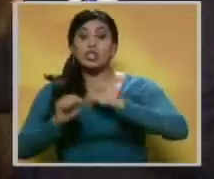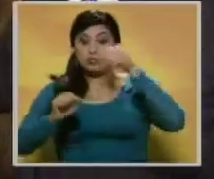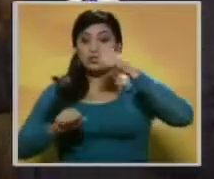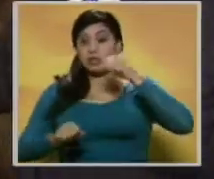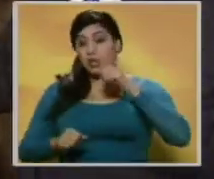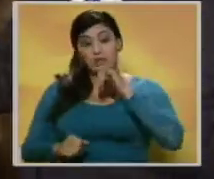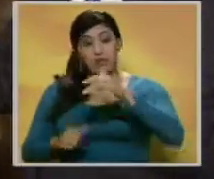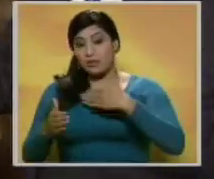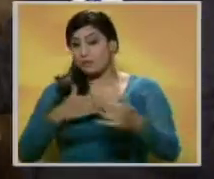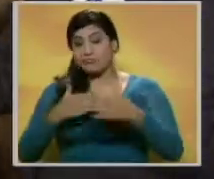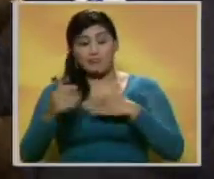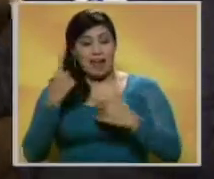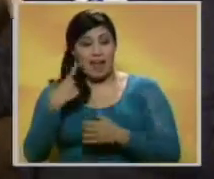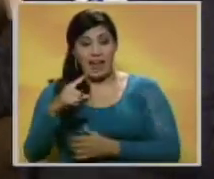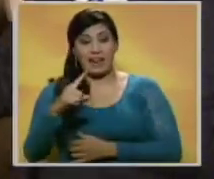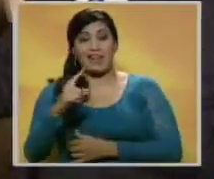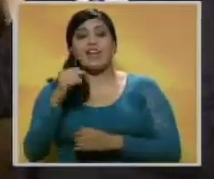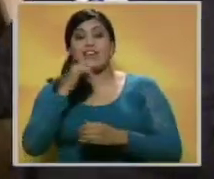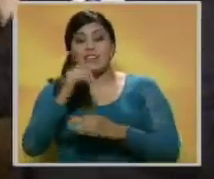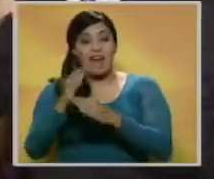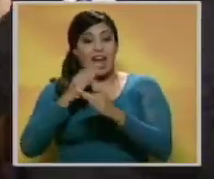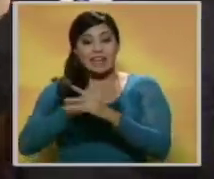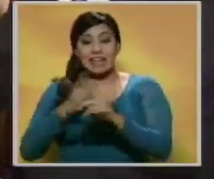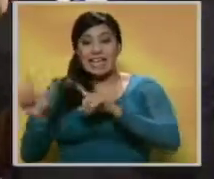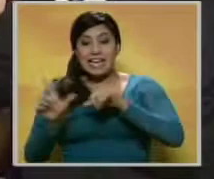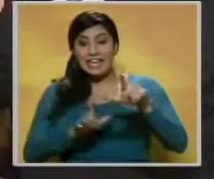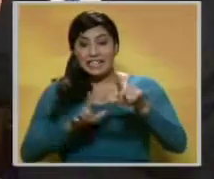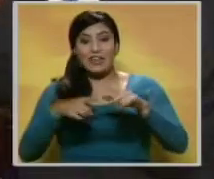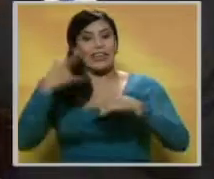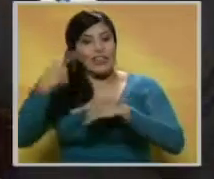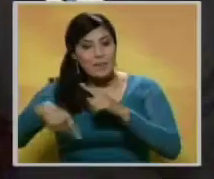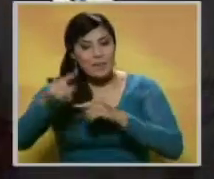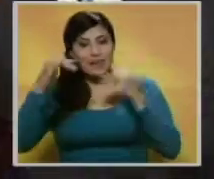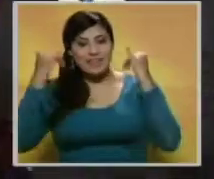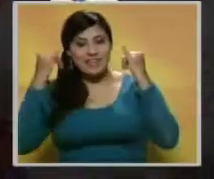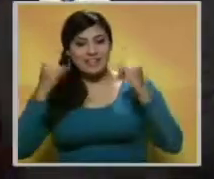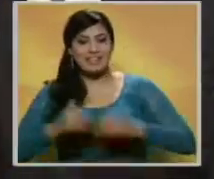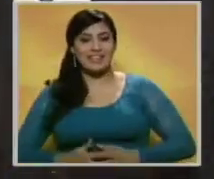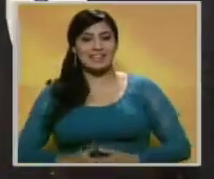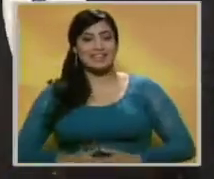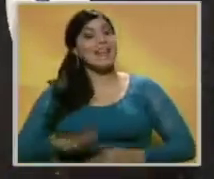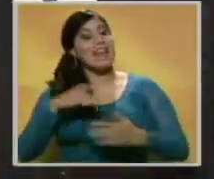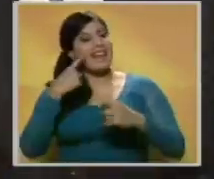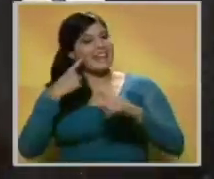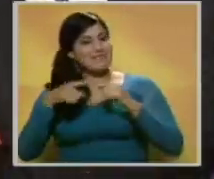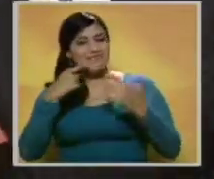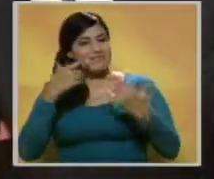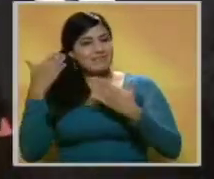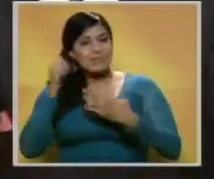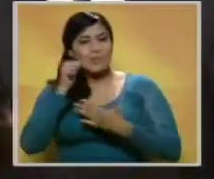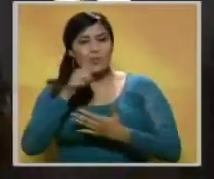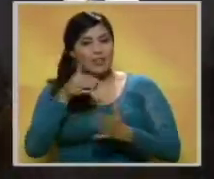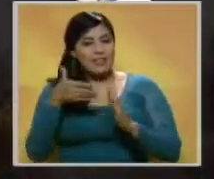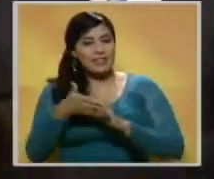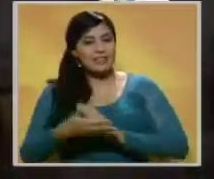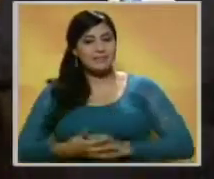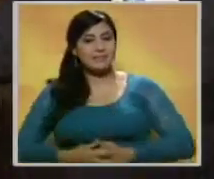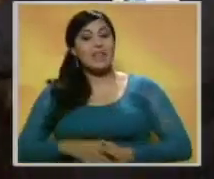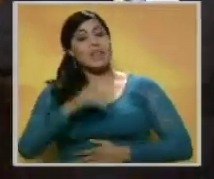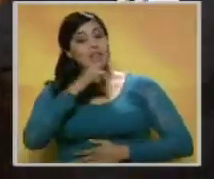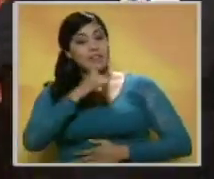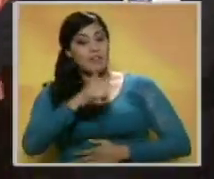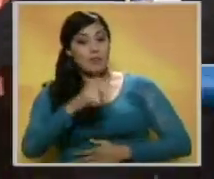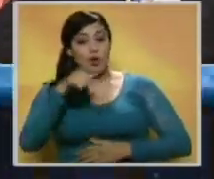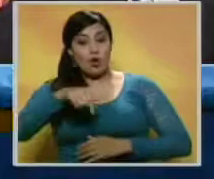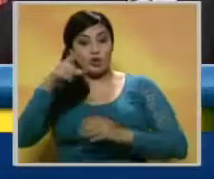sí sale, así como lo... Sí sale porque dejamos todo listo. Claro. ¿Qué dice Jessica en esta celebración? El